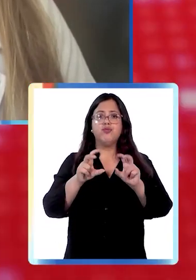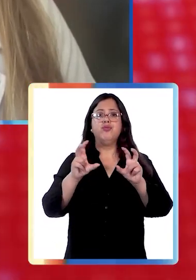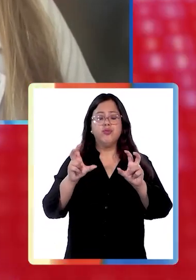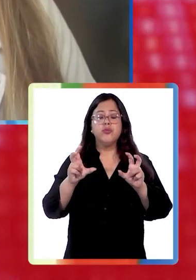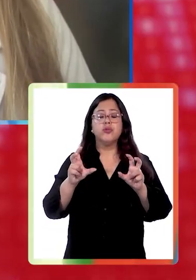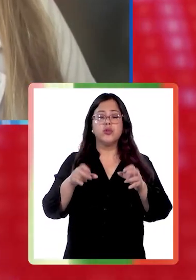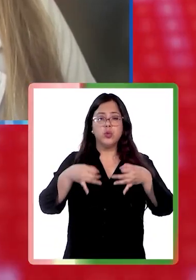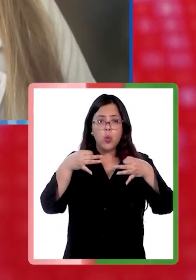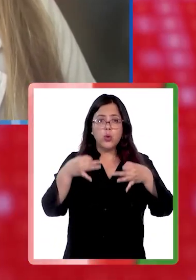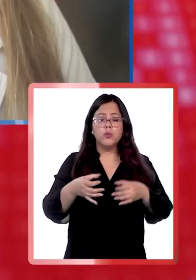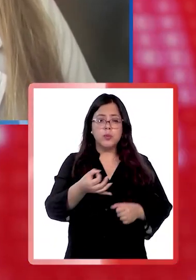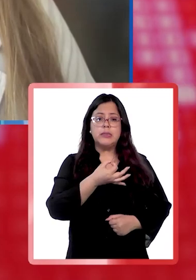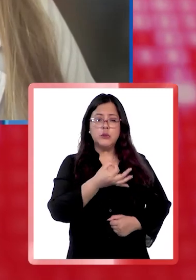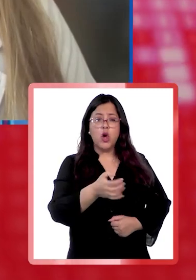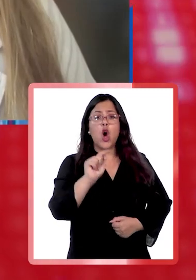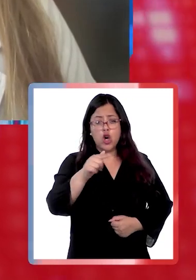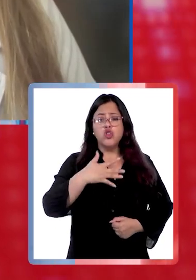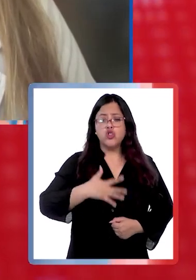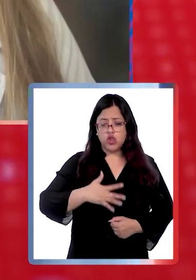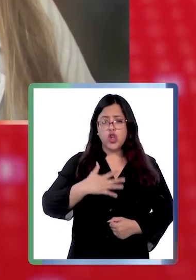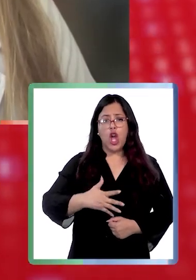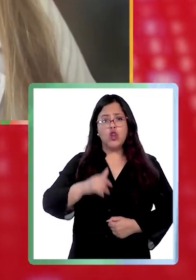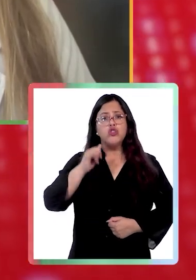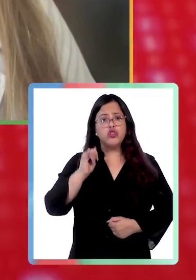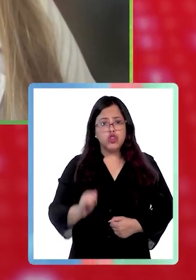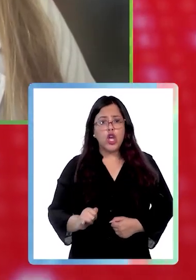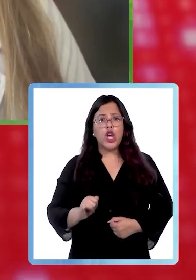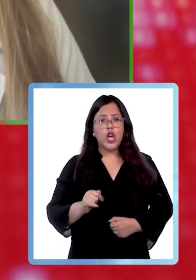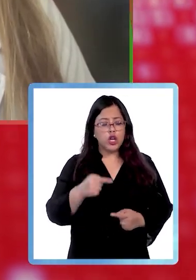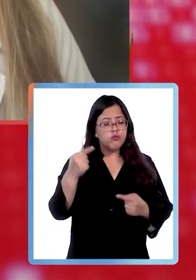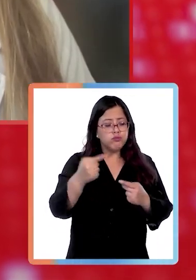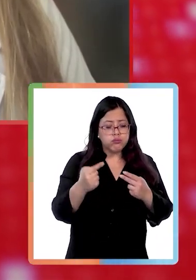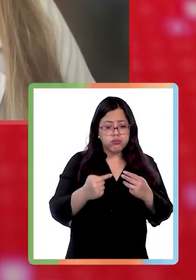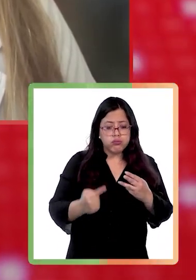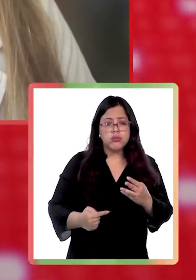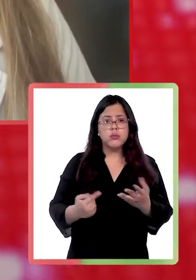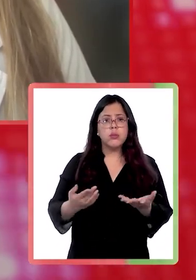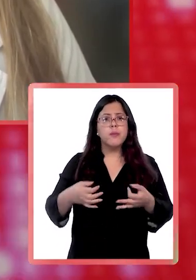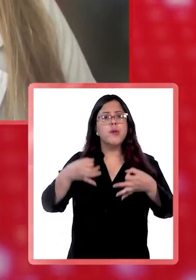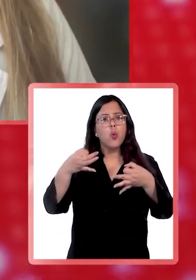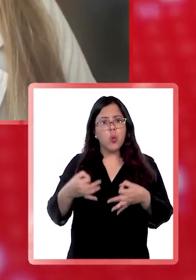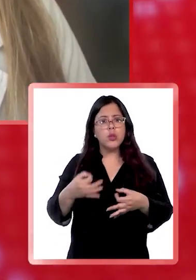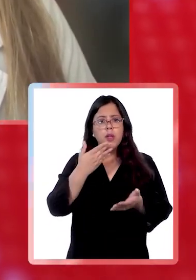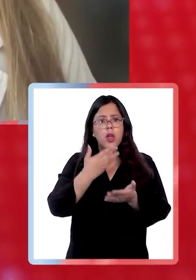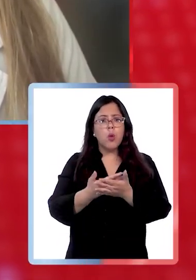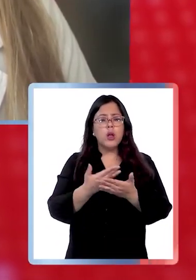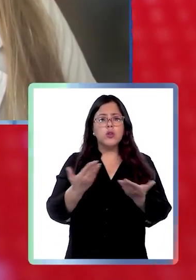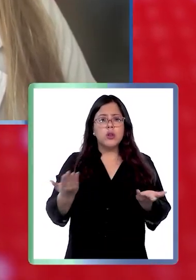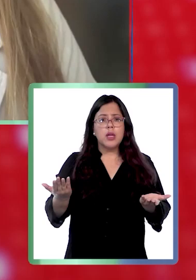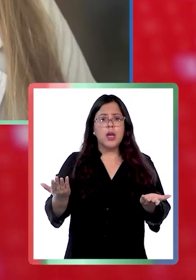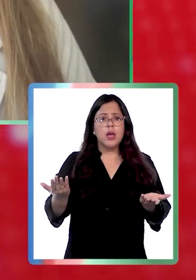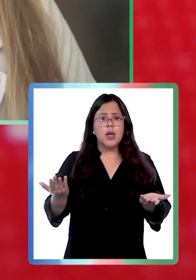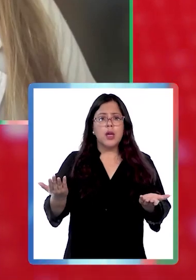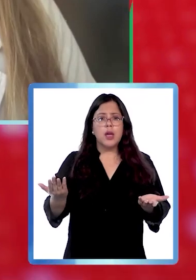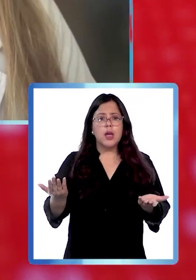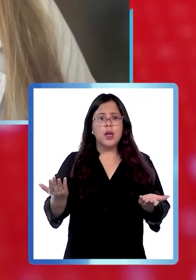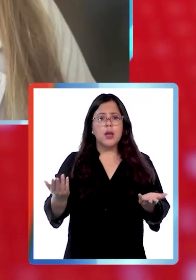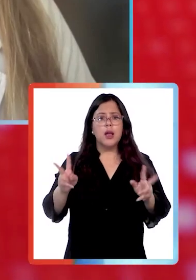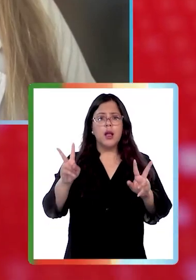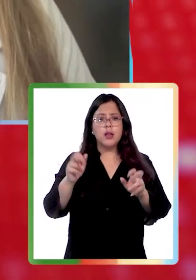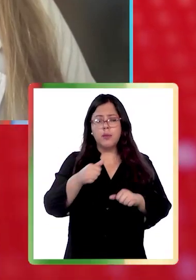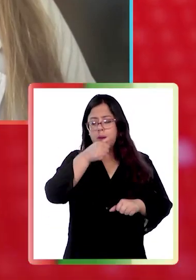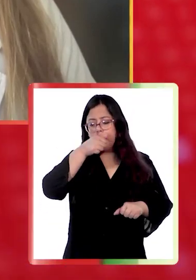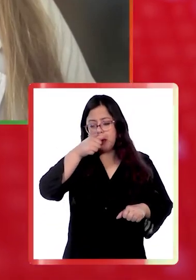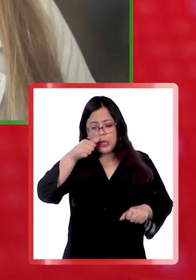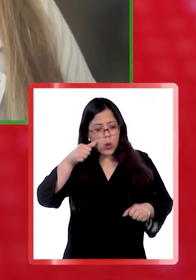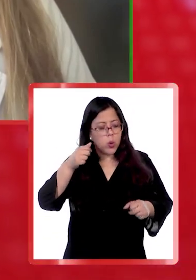tus facultades para poder ejercer eso y decir si quiero llevar a cabo determinada acción. Cuando llegan a alterarse, por